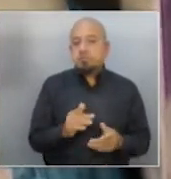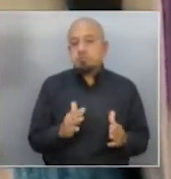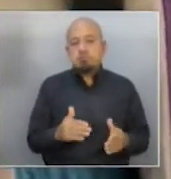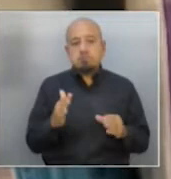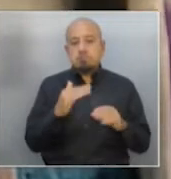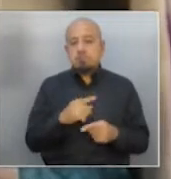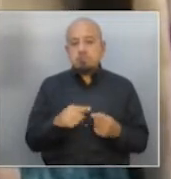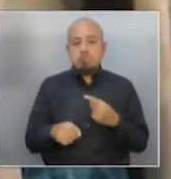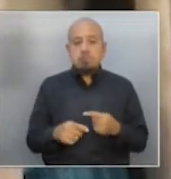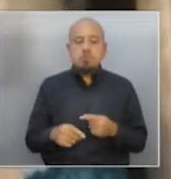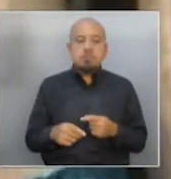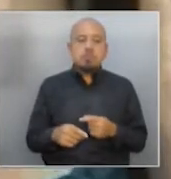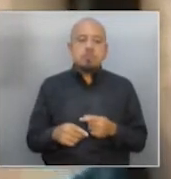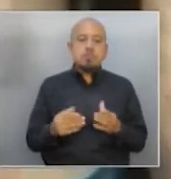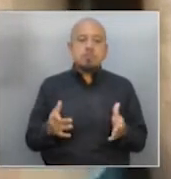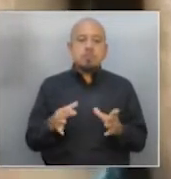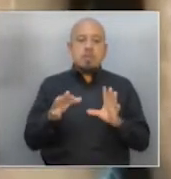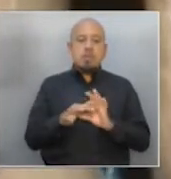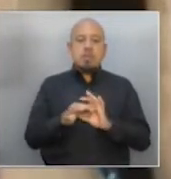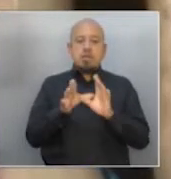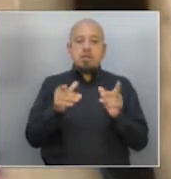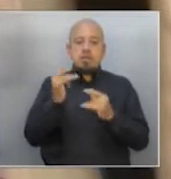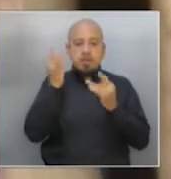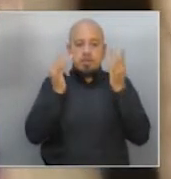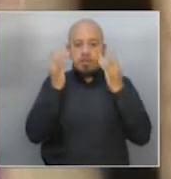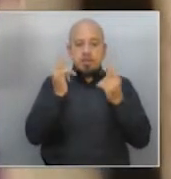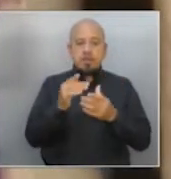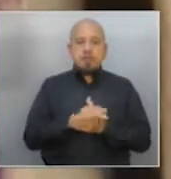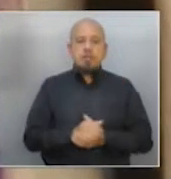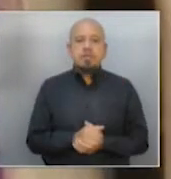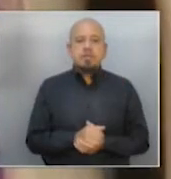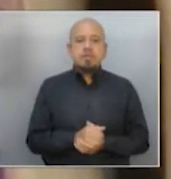es irrespetuosa, digamos, sino que es la libertad del arte.